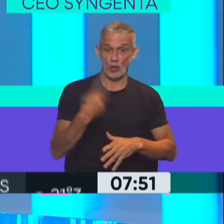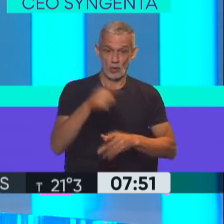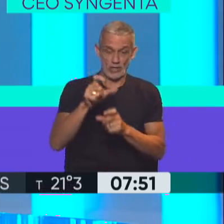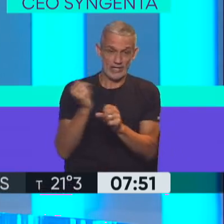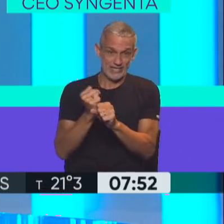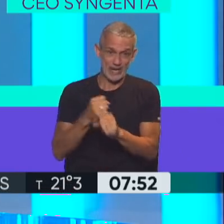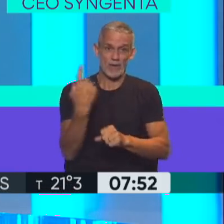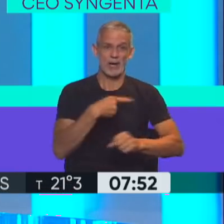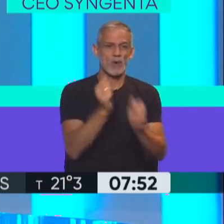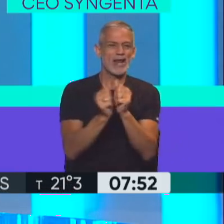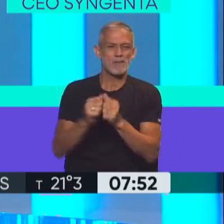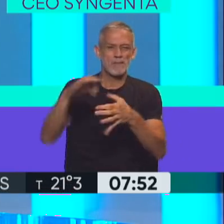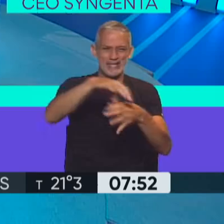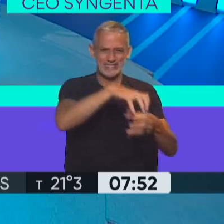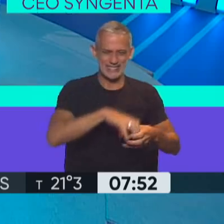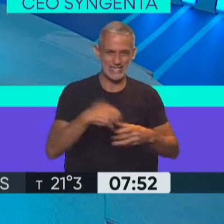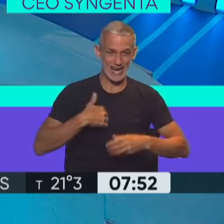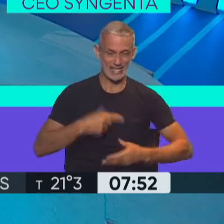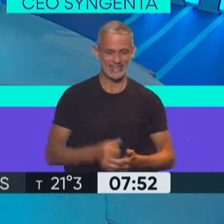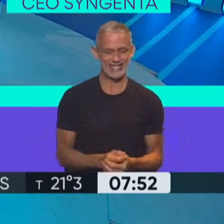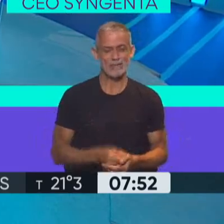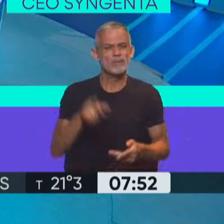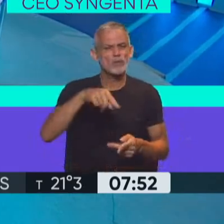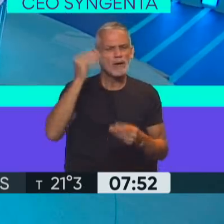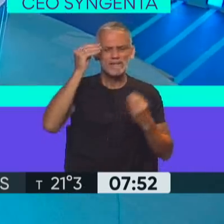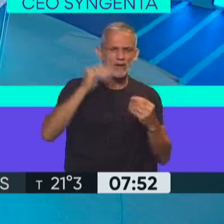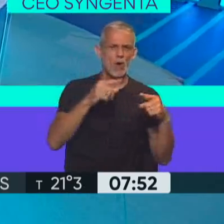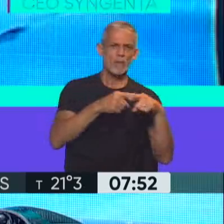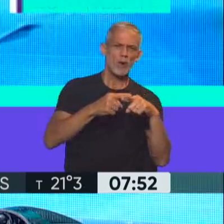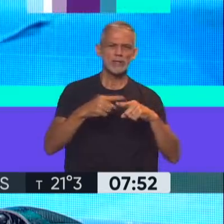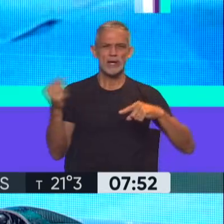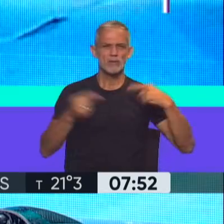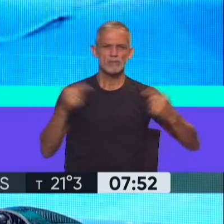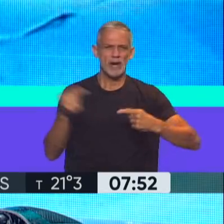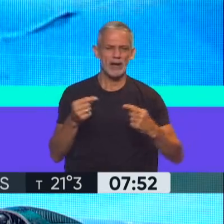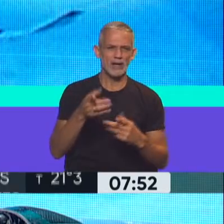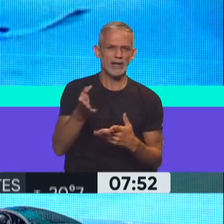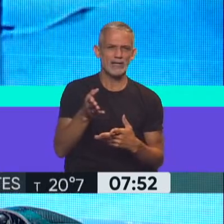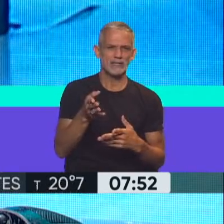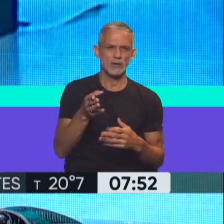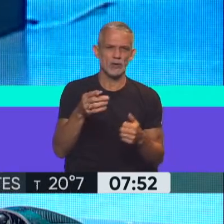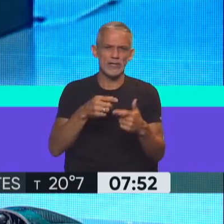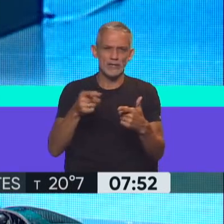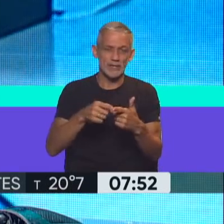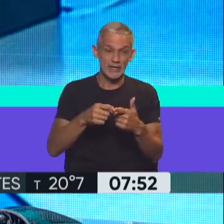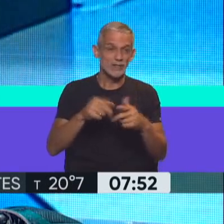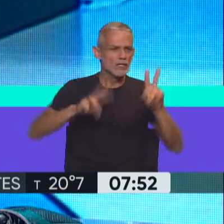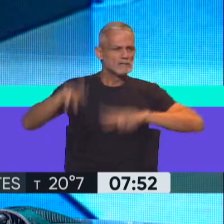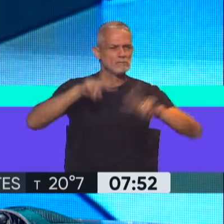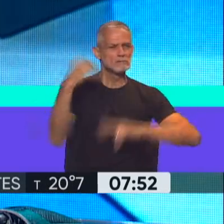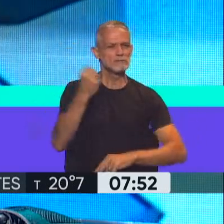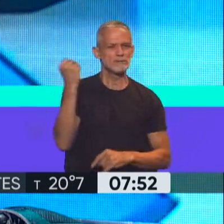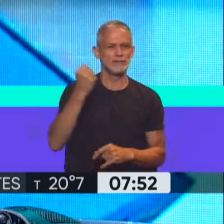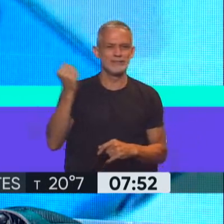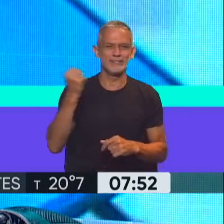vinculados con las empresas en la argentina ahora les preocupa que toda esta interna política decíamos que la solución es política y que lo que se buscaba también es mostrar que hay